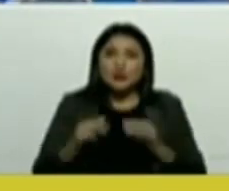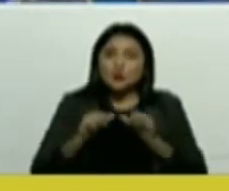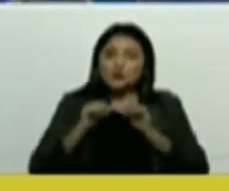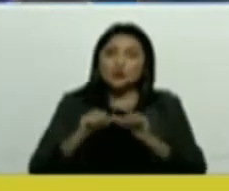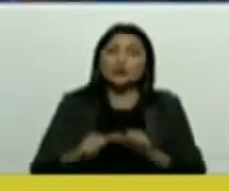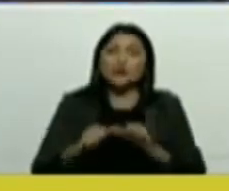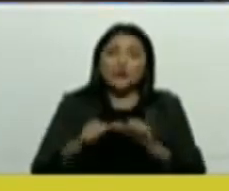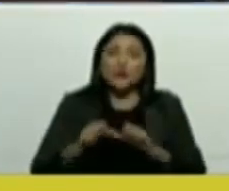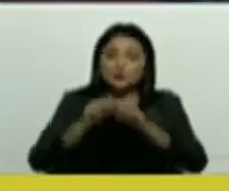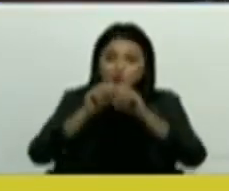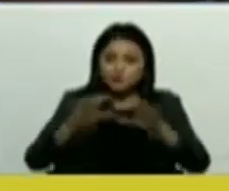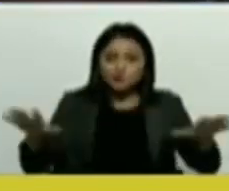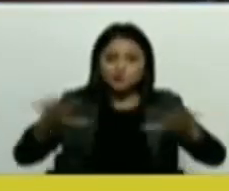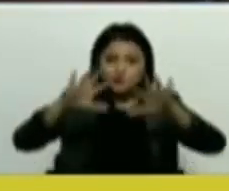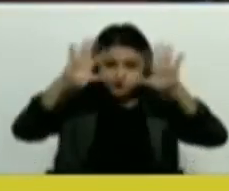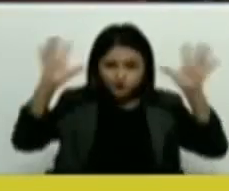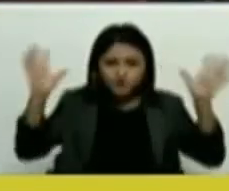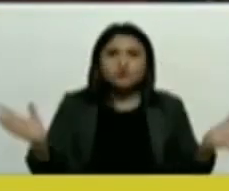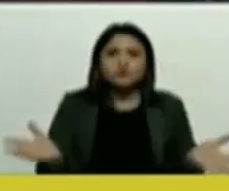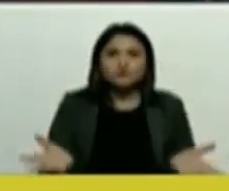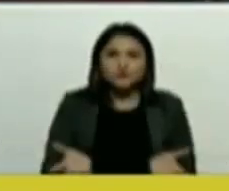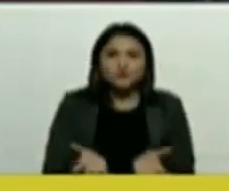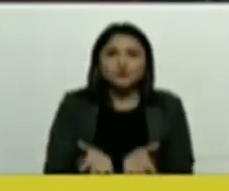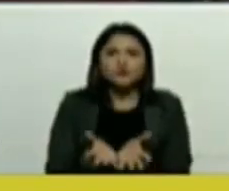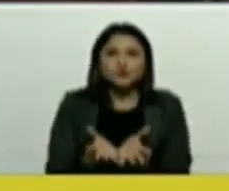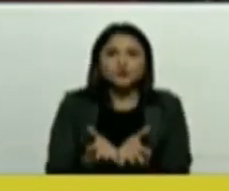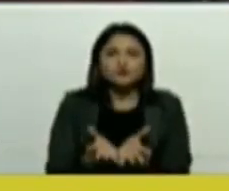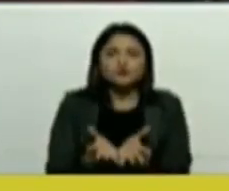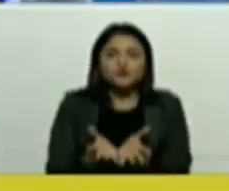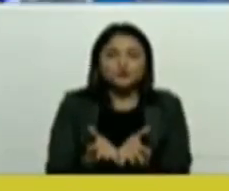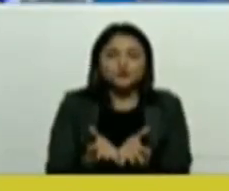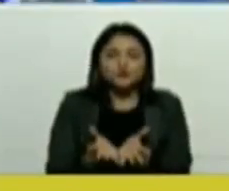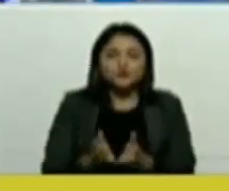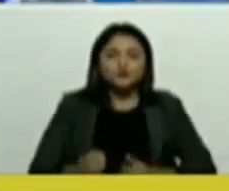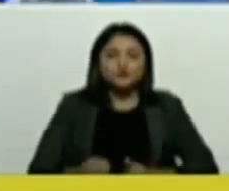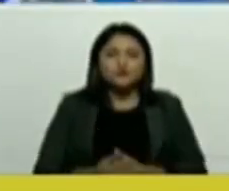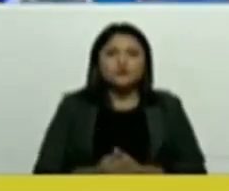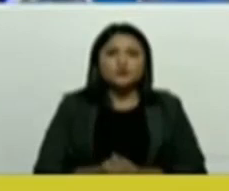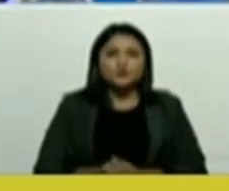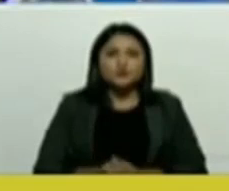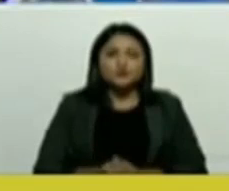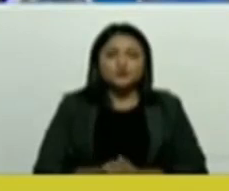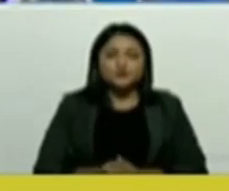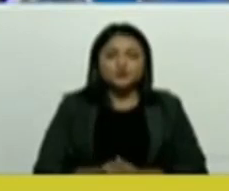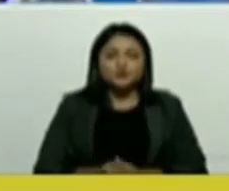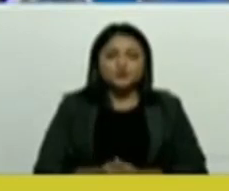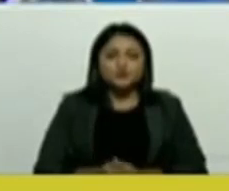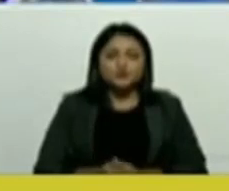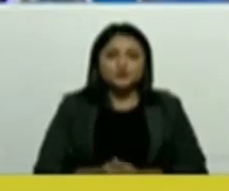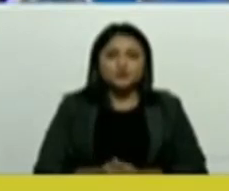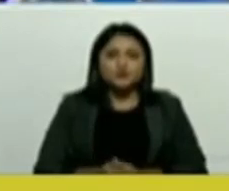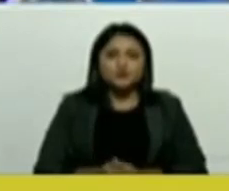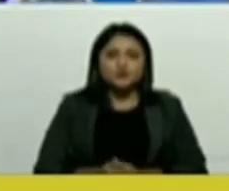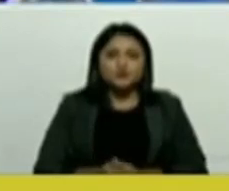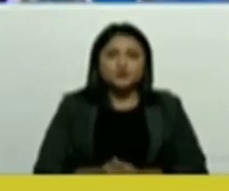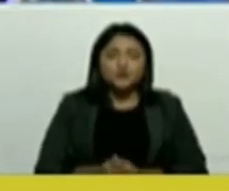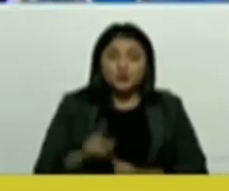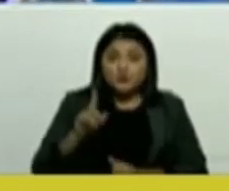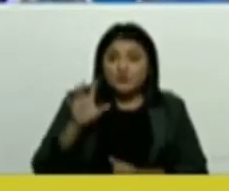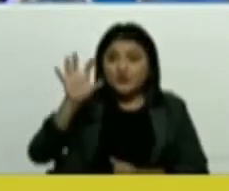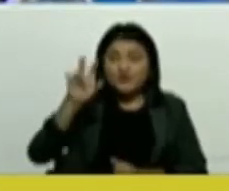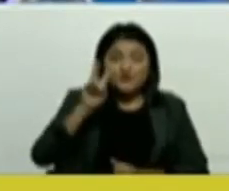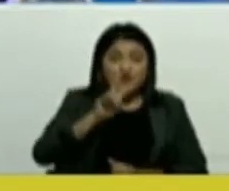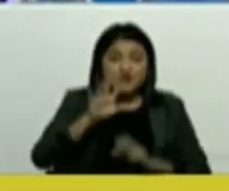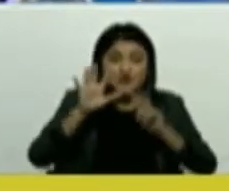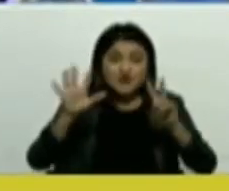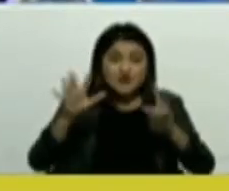maravilla para el mundo. A country of 27 million people, un país de 27 millones de